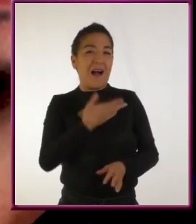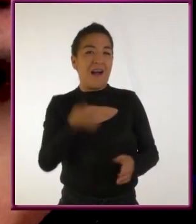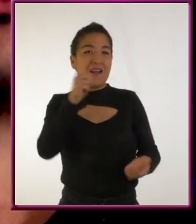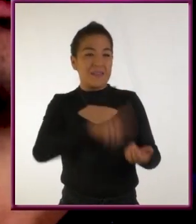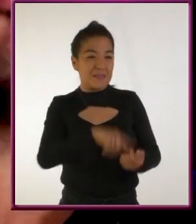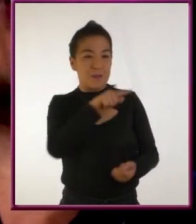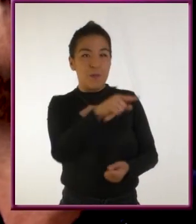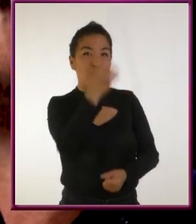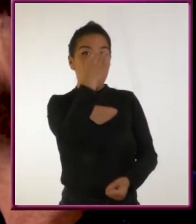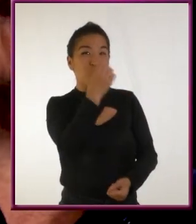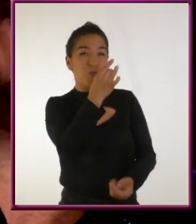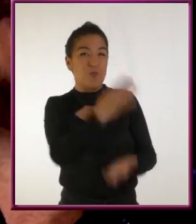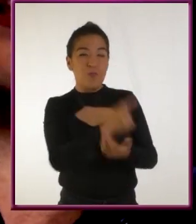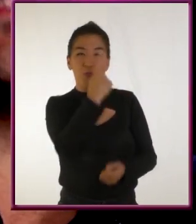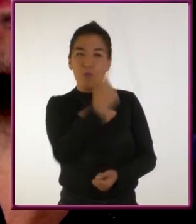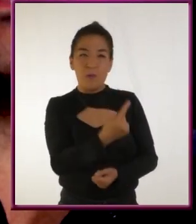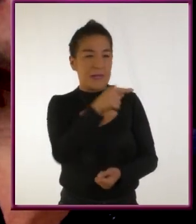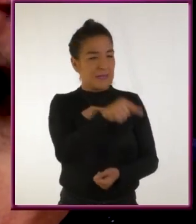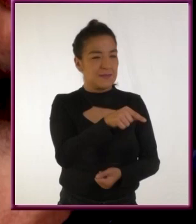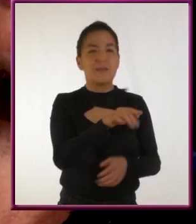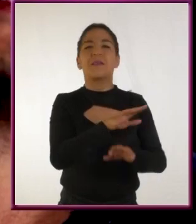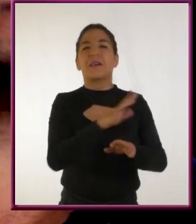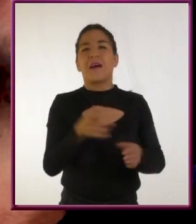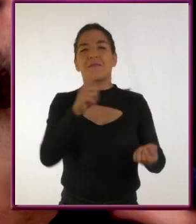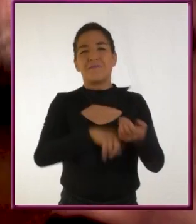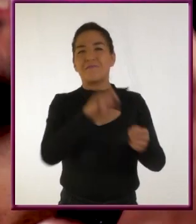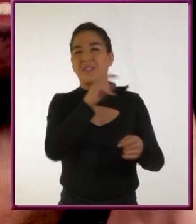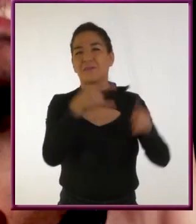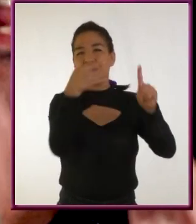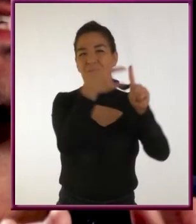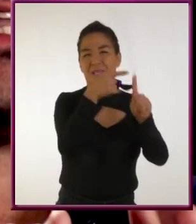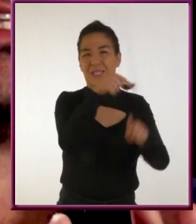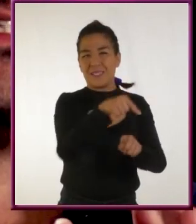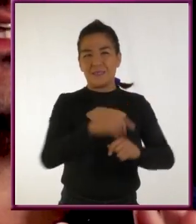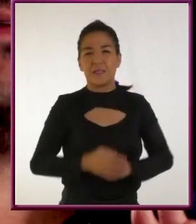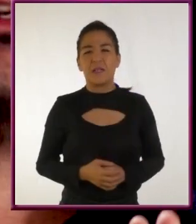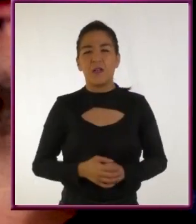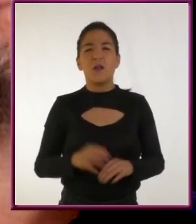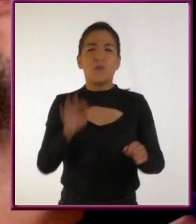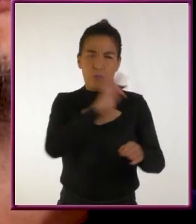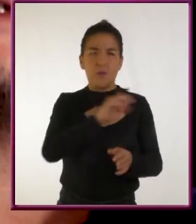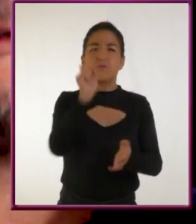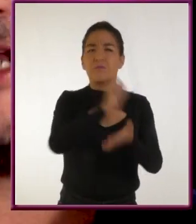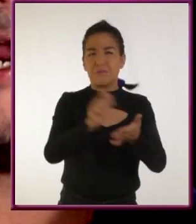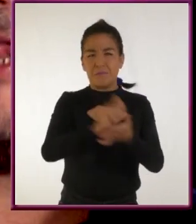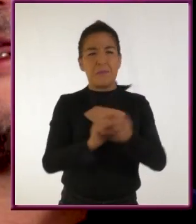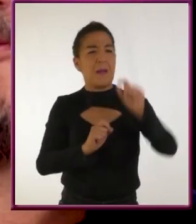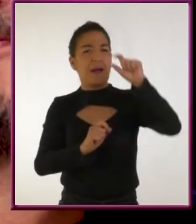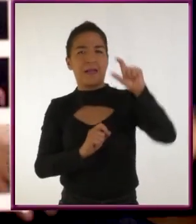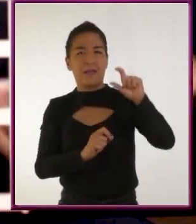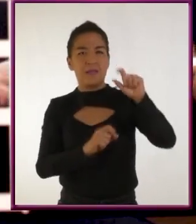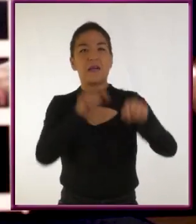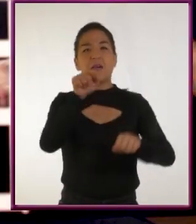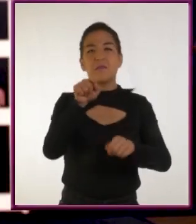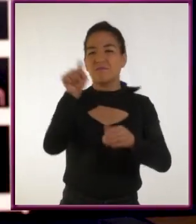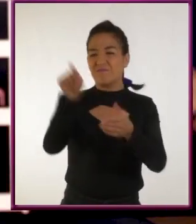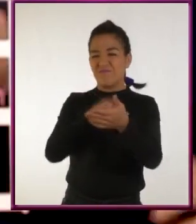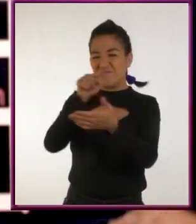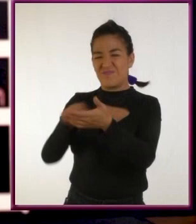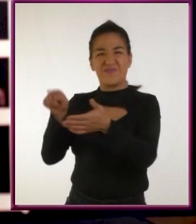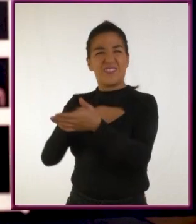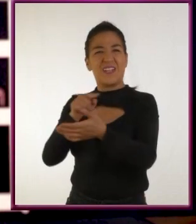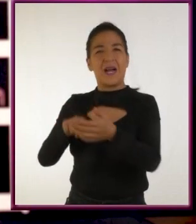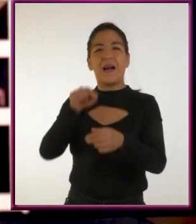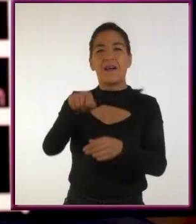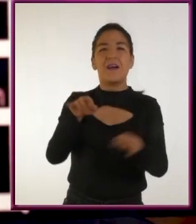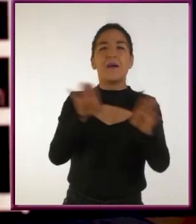que exista solo un candidato y este es el número definitivo que va en esa casilla. Lo podemos escribir en grande y lo tachamos de